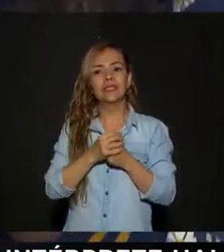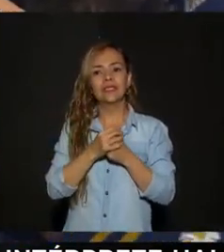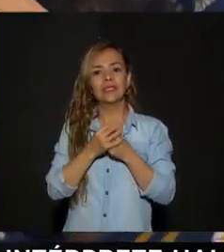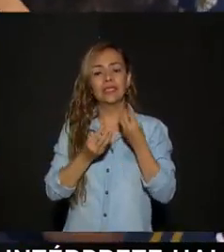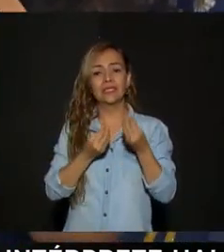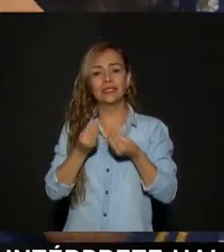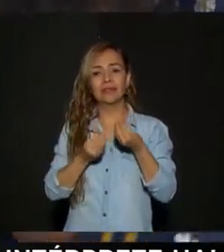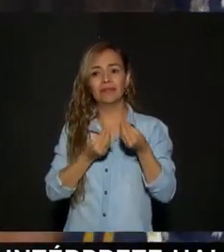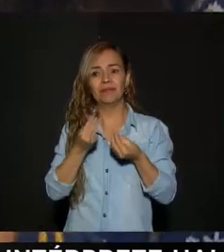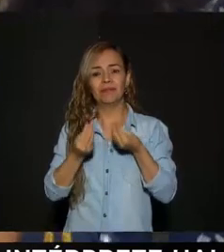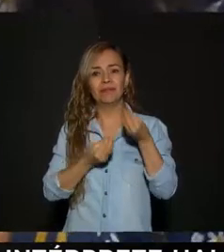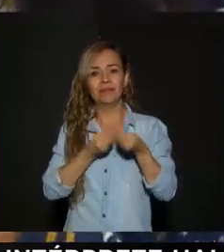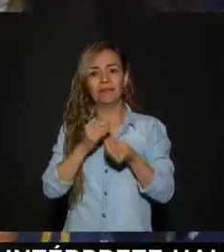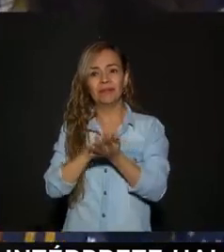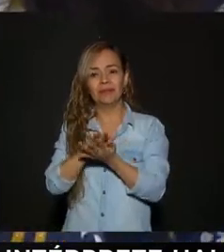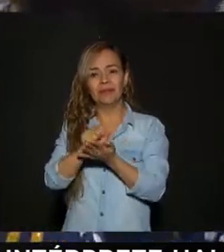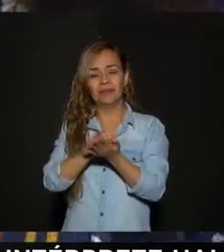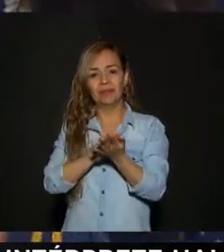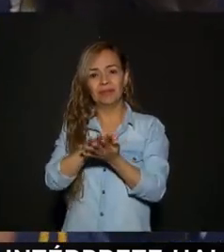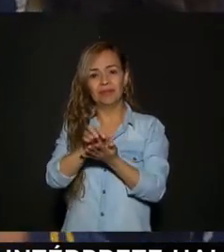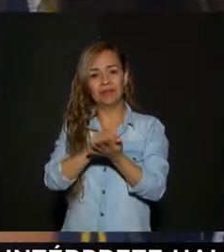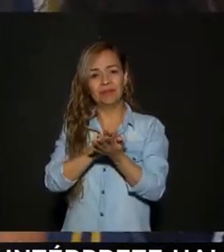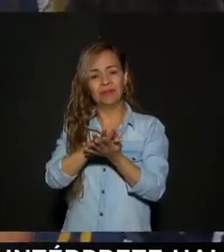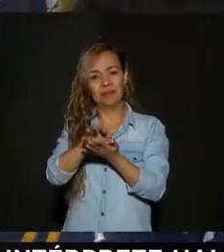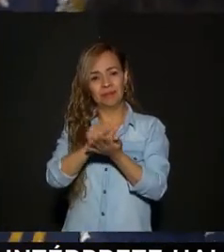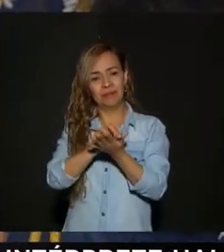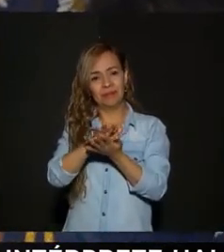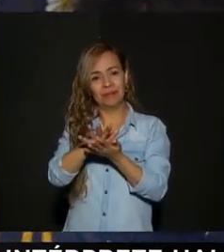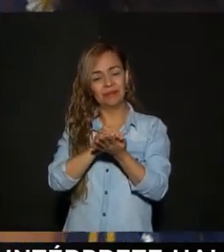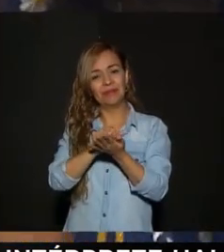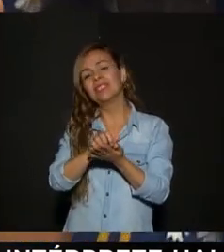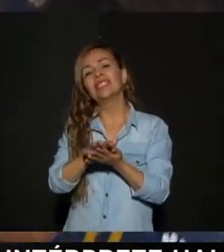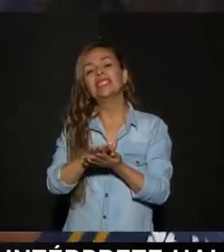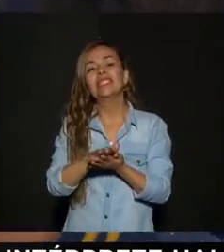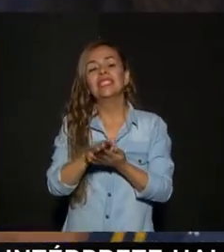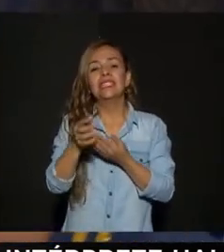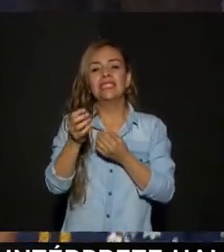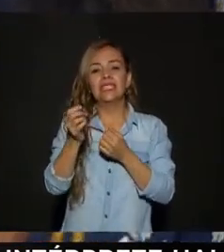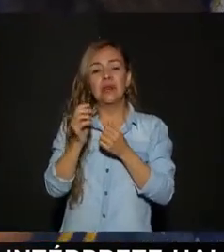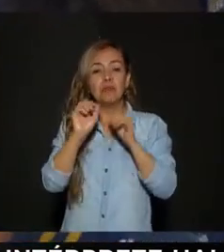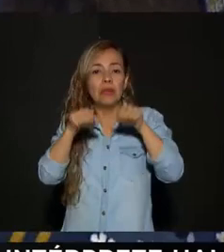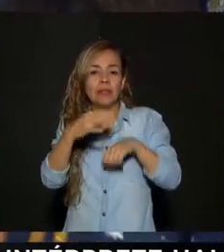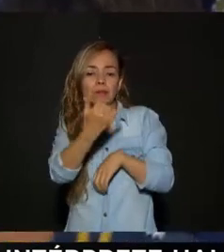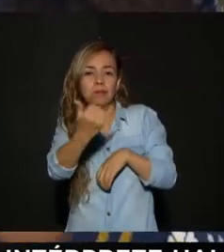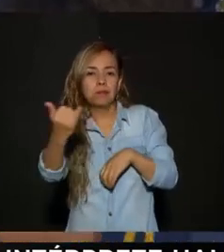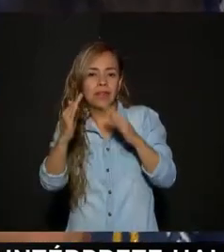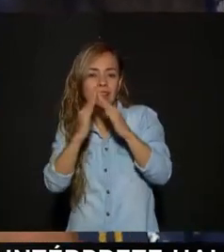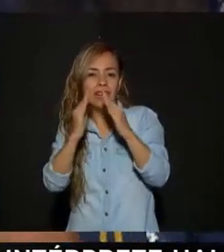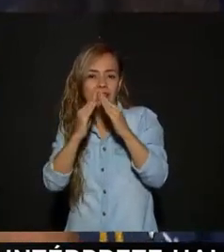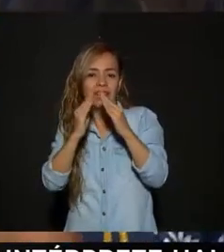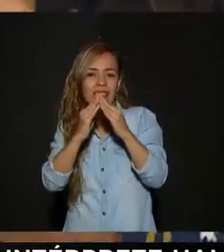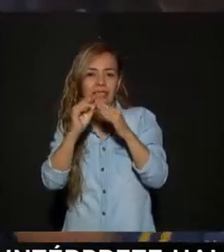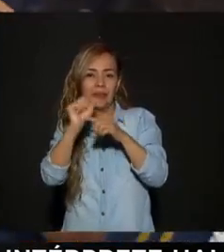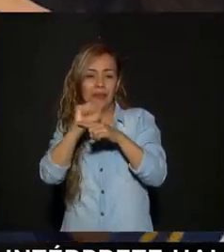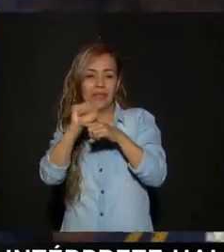pues me fue más fácil conseguirlo cerca de la casa porque no podemos alejarnos mucho. Pero también puedes hacer, por ejemplo,